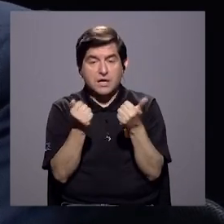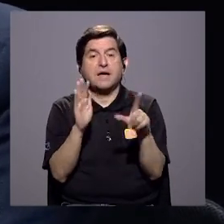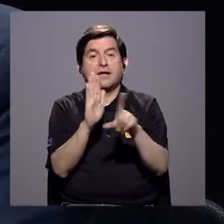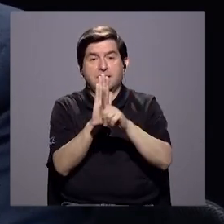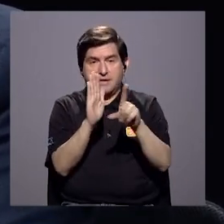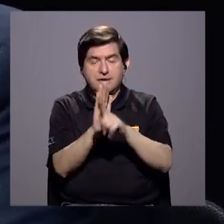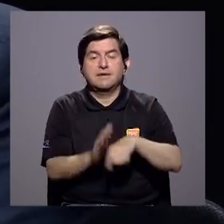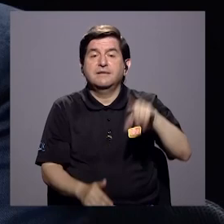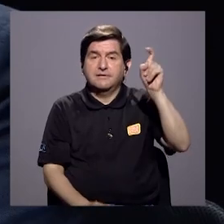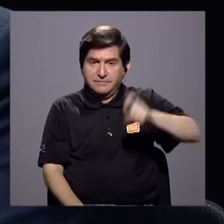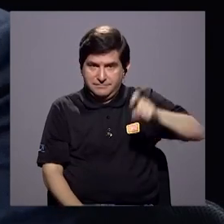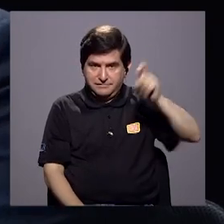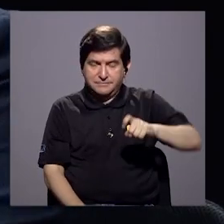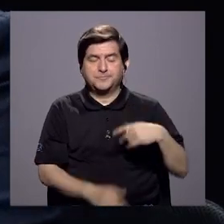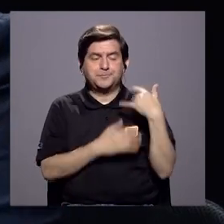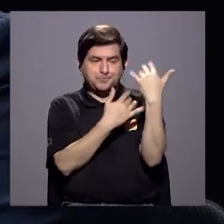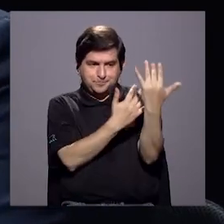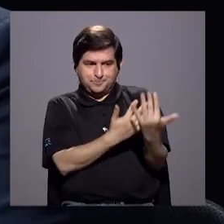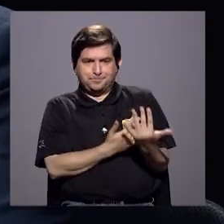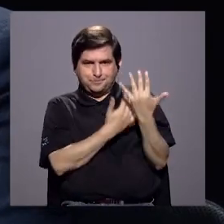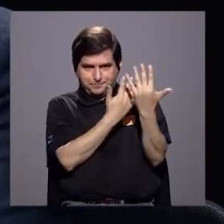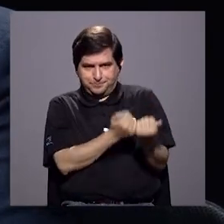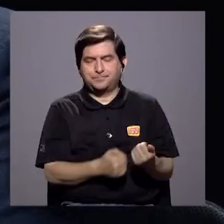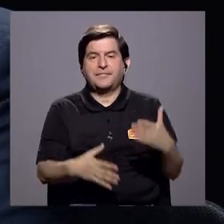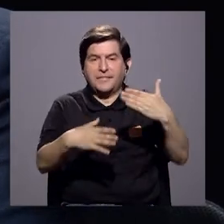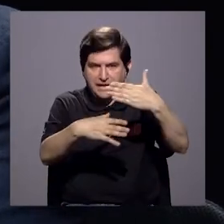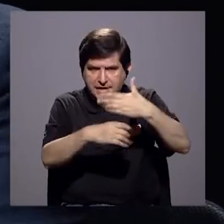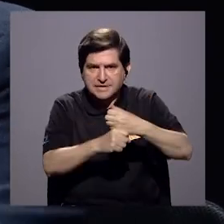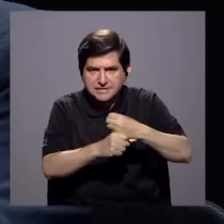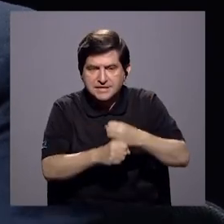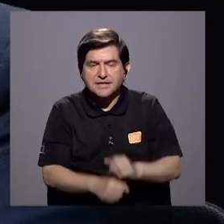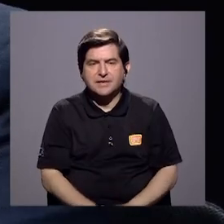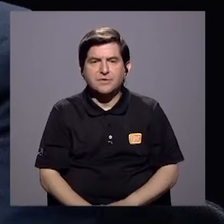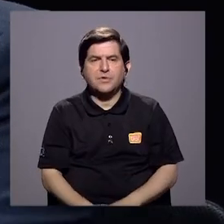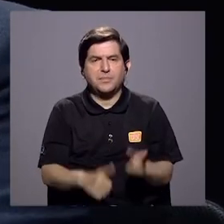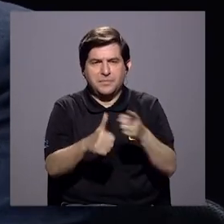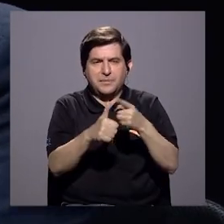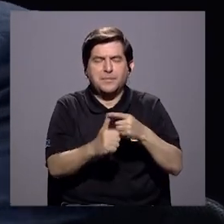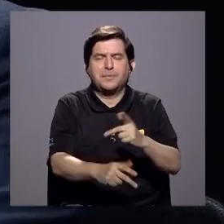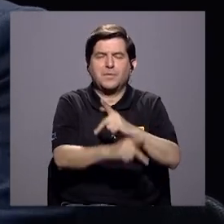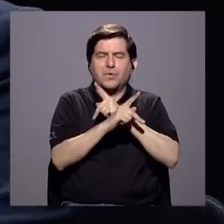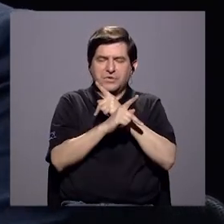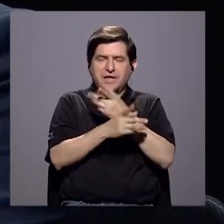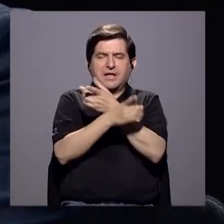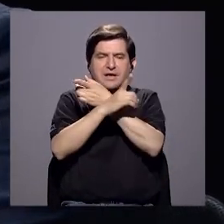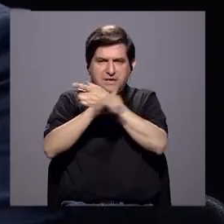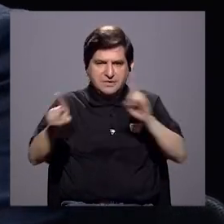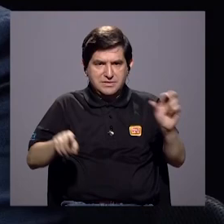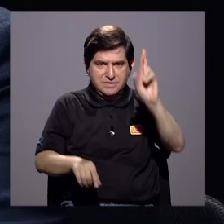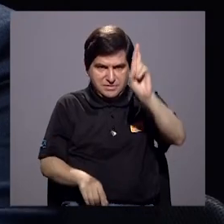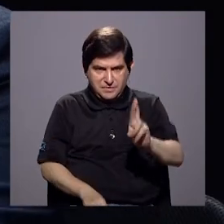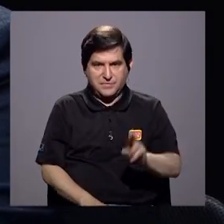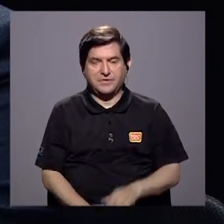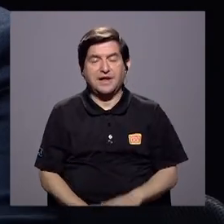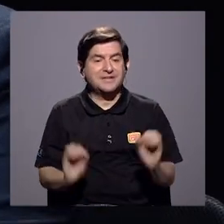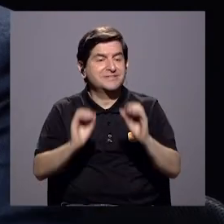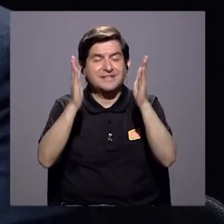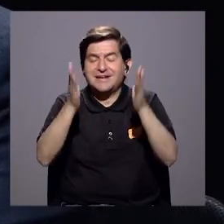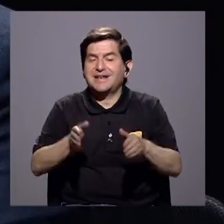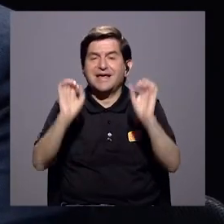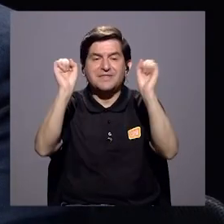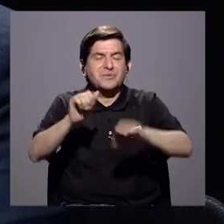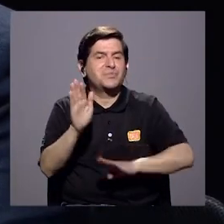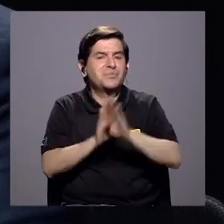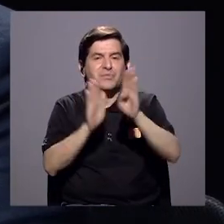a nivel legal y que ocupamos una moratoria para que se haga tratando de proteger la democracia costarricense porque nadie